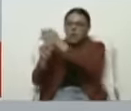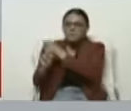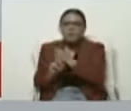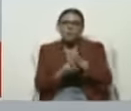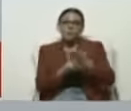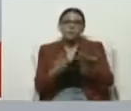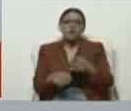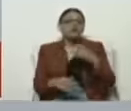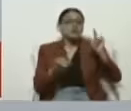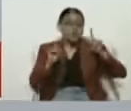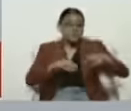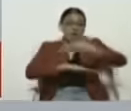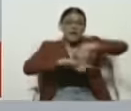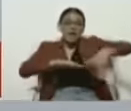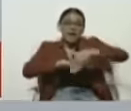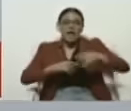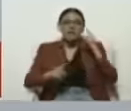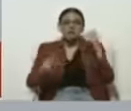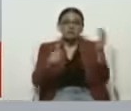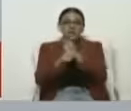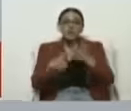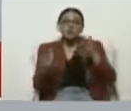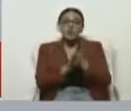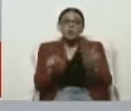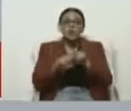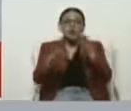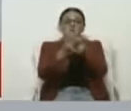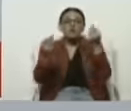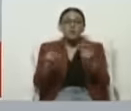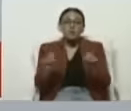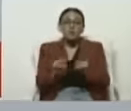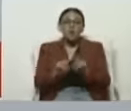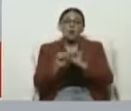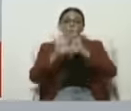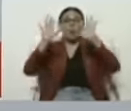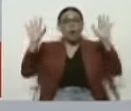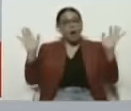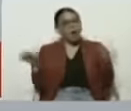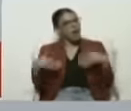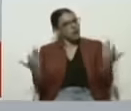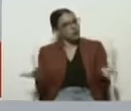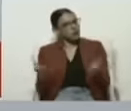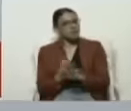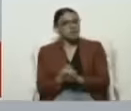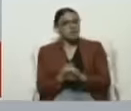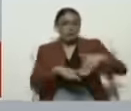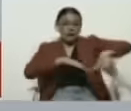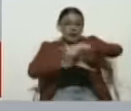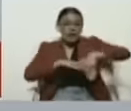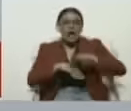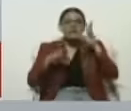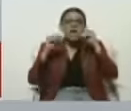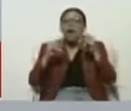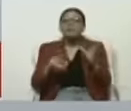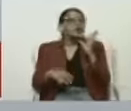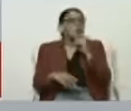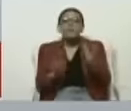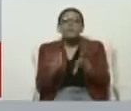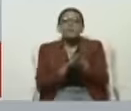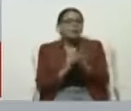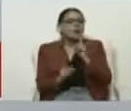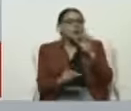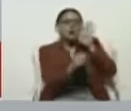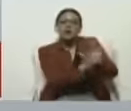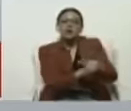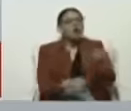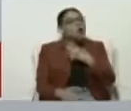hablando de manera esplendorosa. La calle está hablando de una manera que no lo pueden ocultar